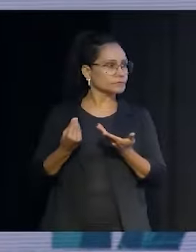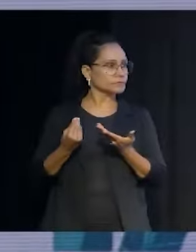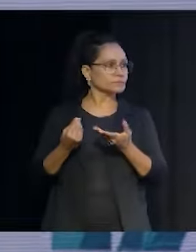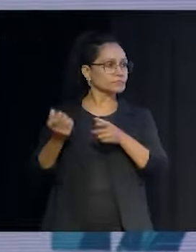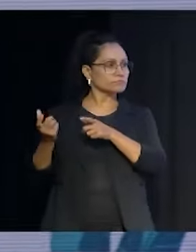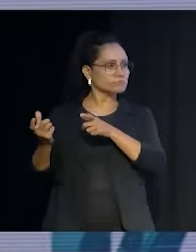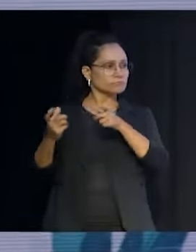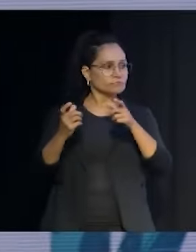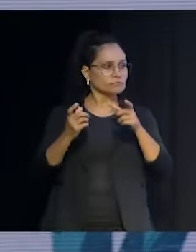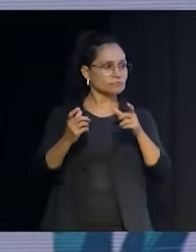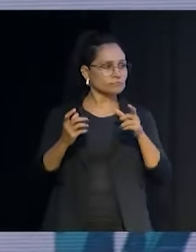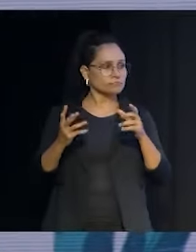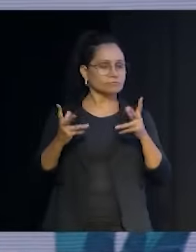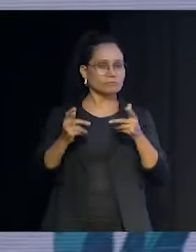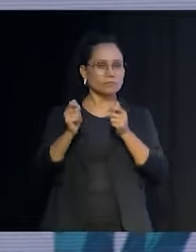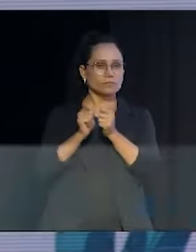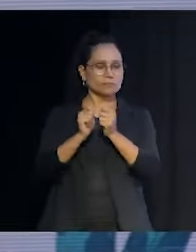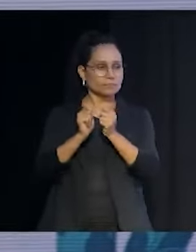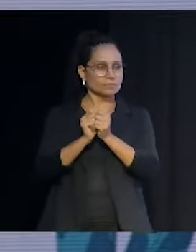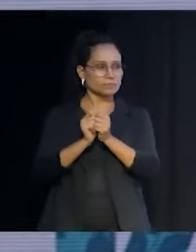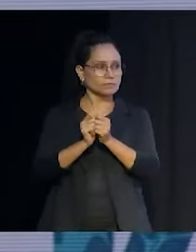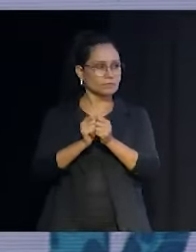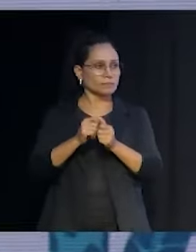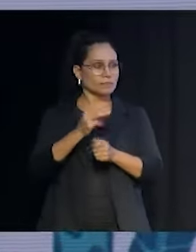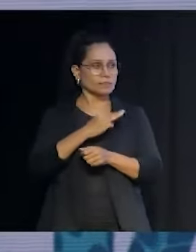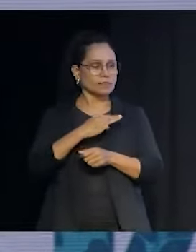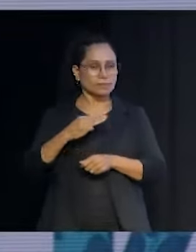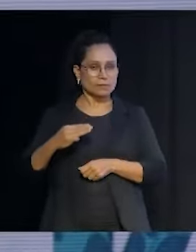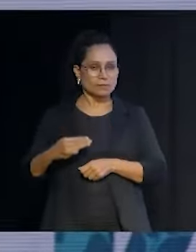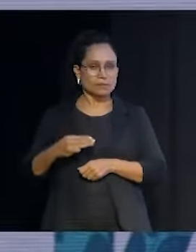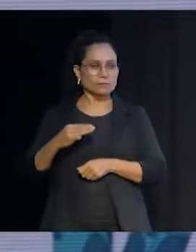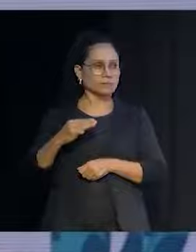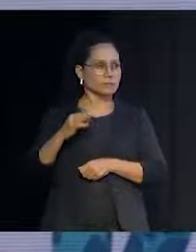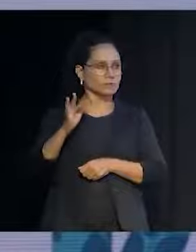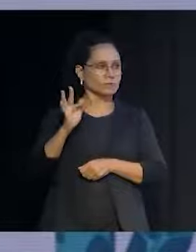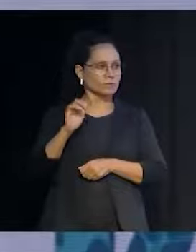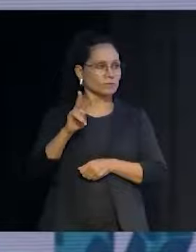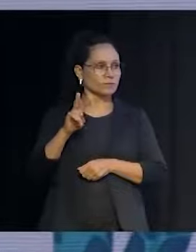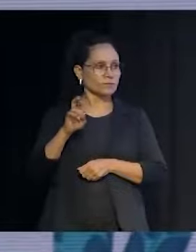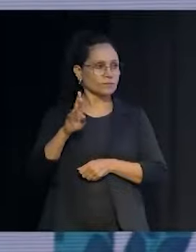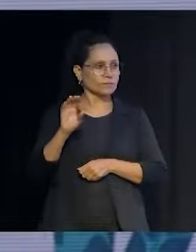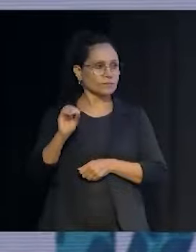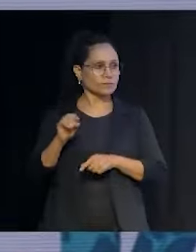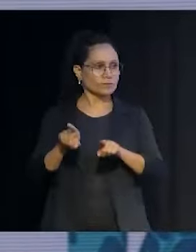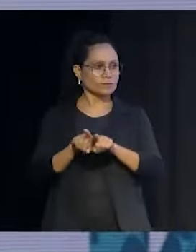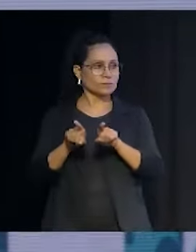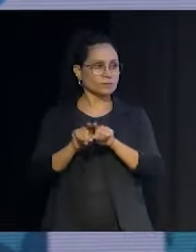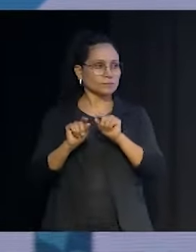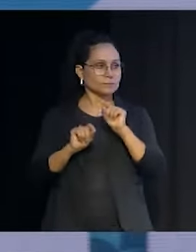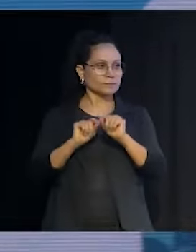varias identidades, junto con el ministro Fávaro, con Tirso,